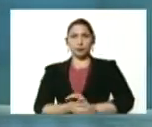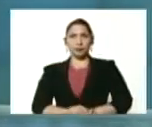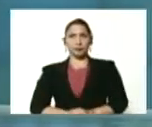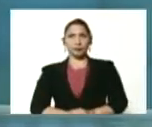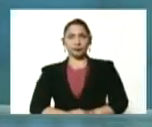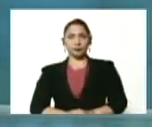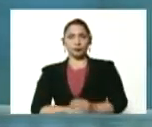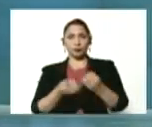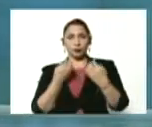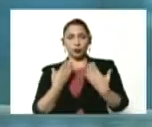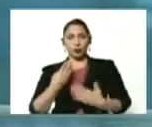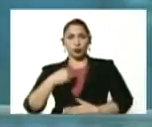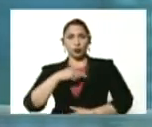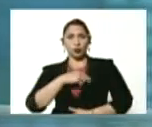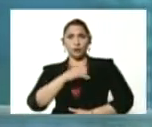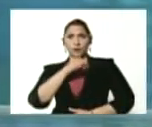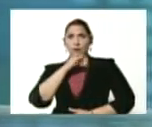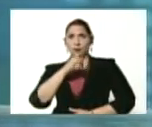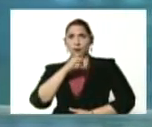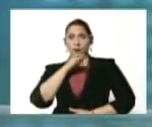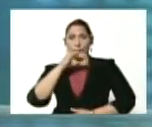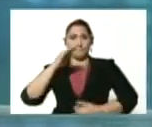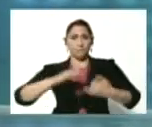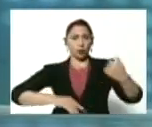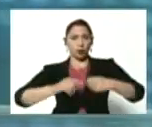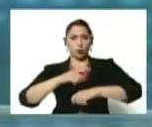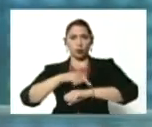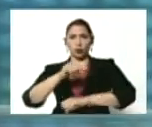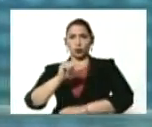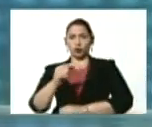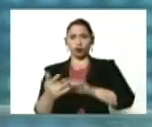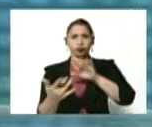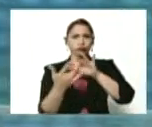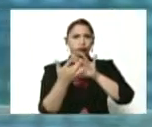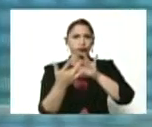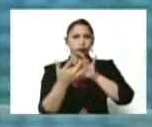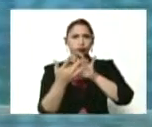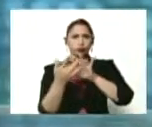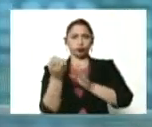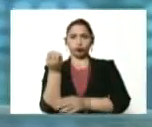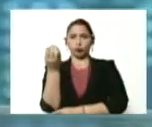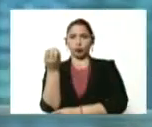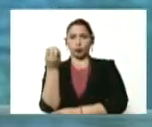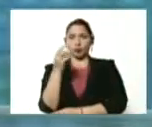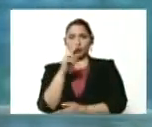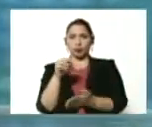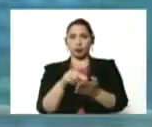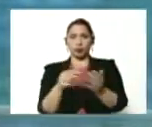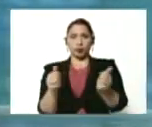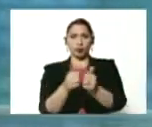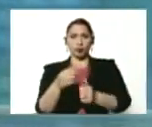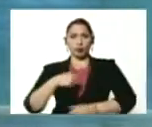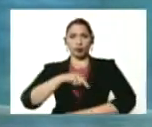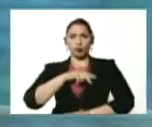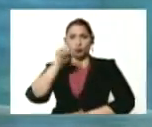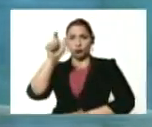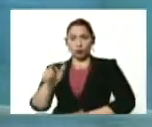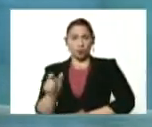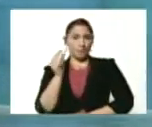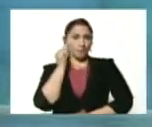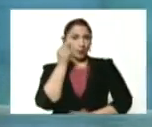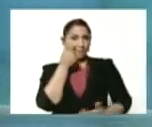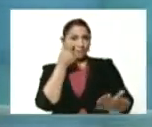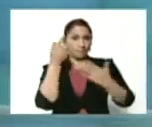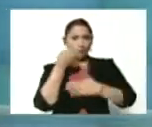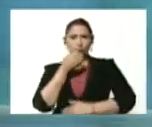comienza. Bien, a esta hora tenemos información de último minuto, contacto desde el hemiciclo de la Asamblea Nacional con nuestra compañera Gisette